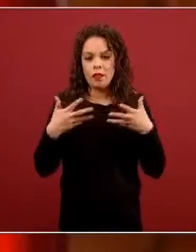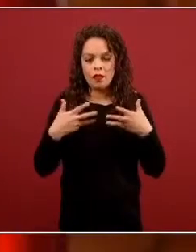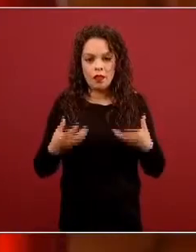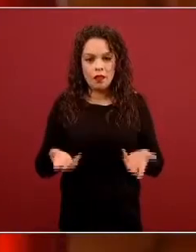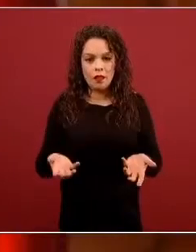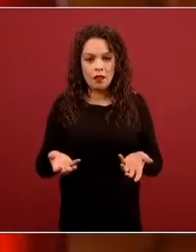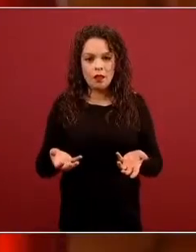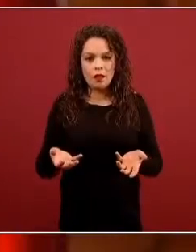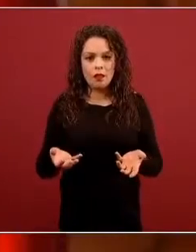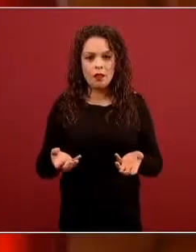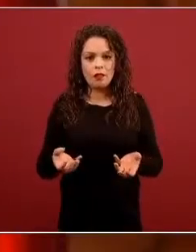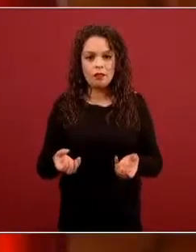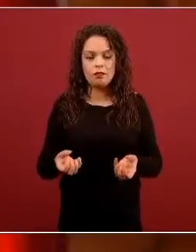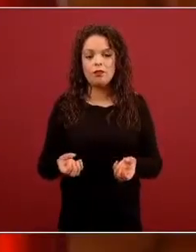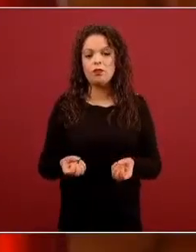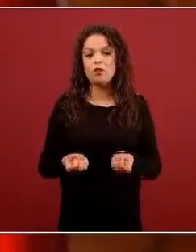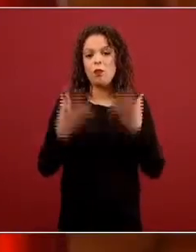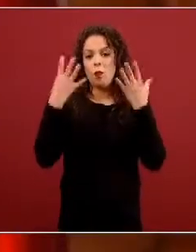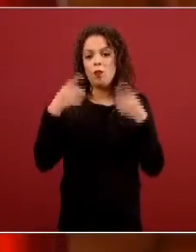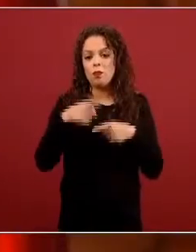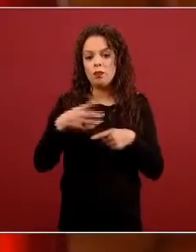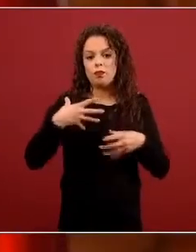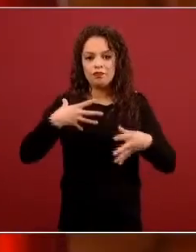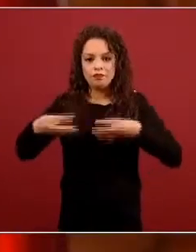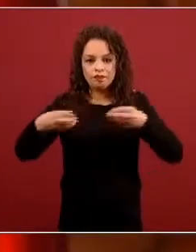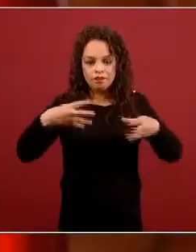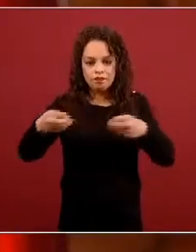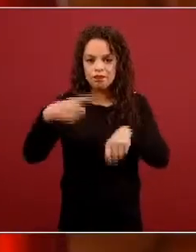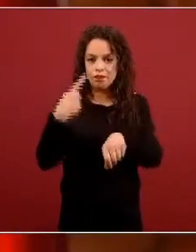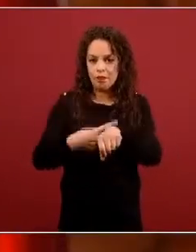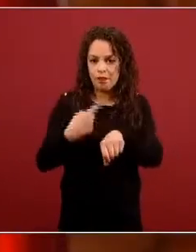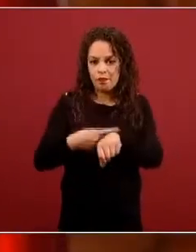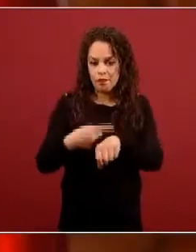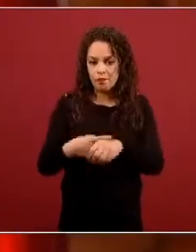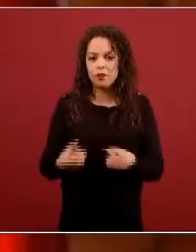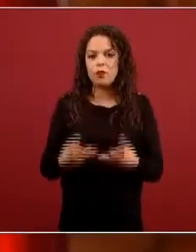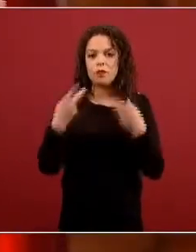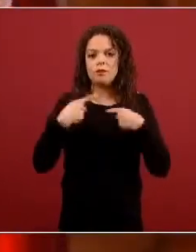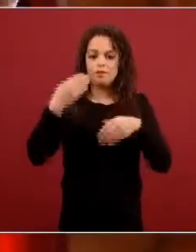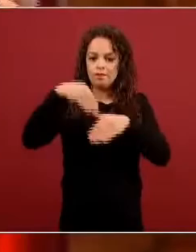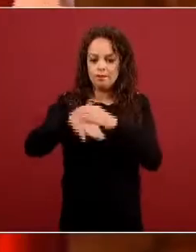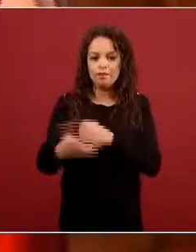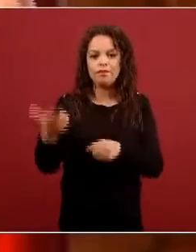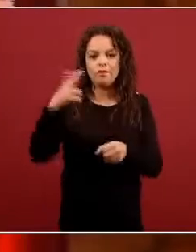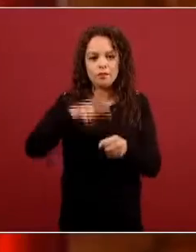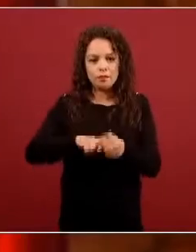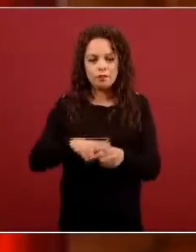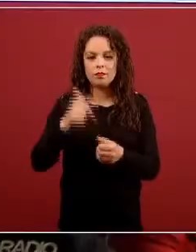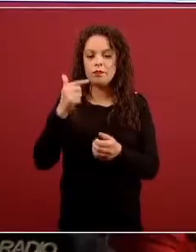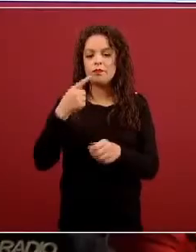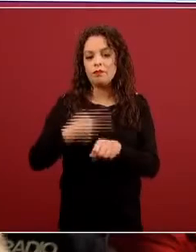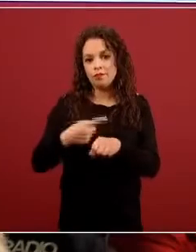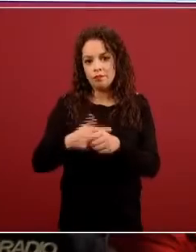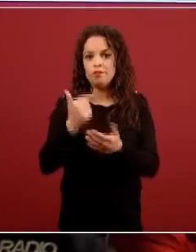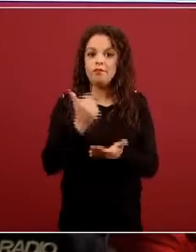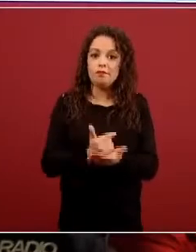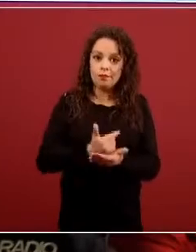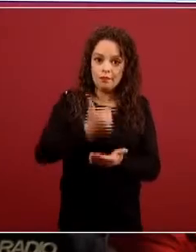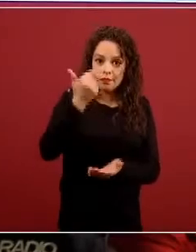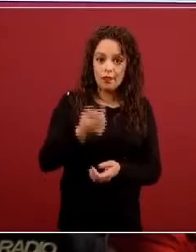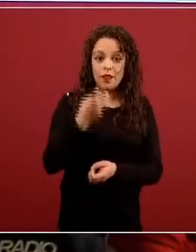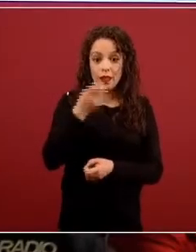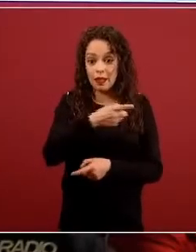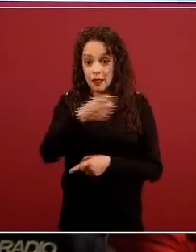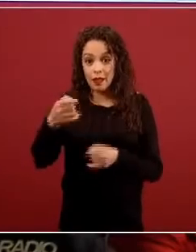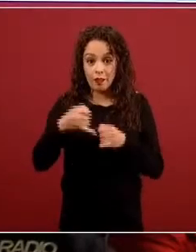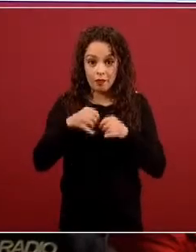haya de carga de enfermedad, hospitalizaciones, terapia intensiva, todo esto que nos sirve a nosotros para tomar decisiones e ir